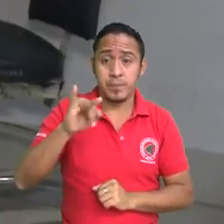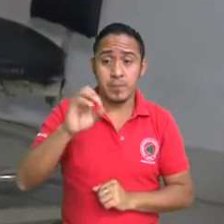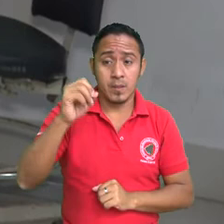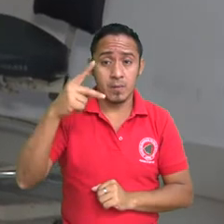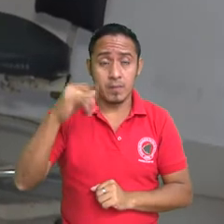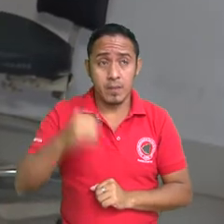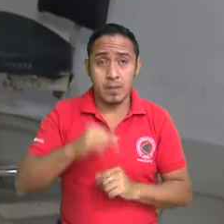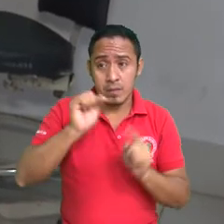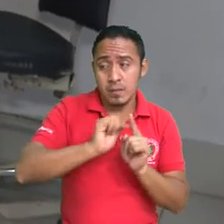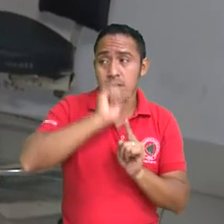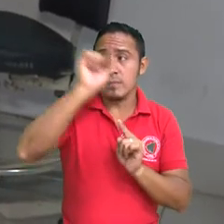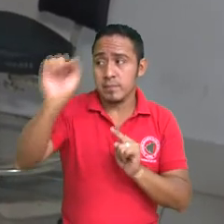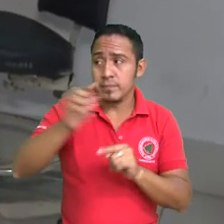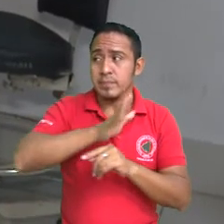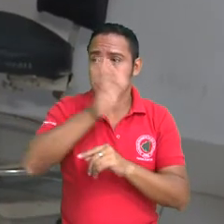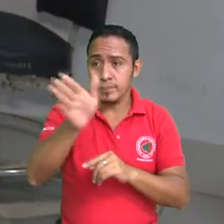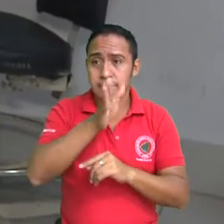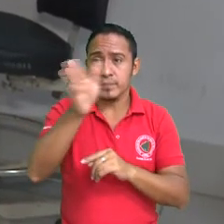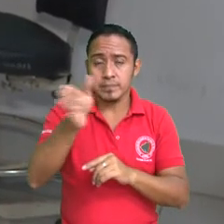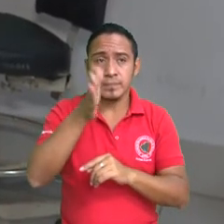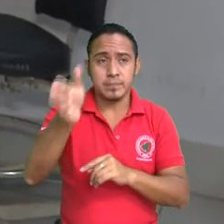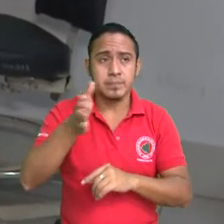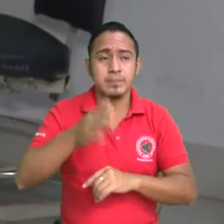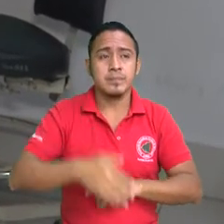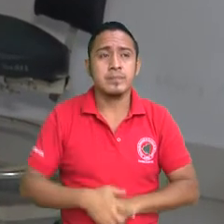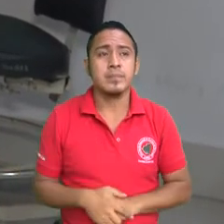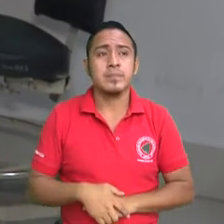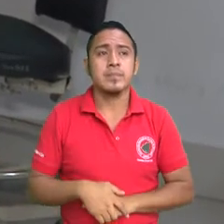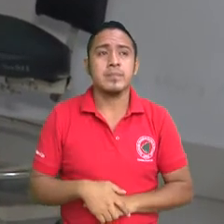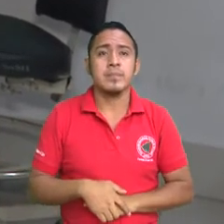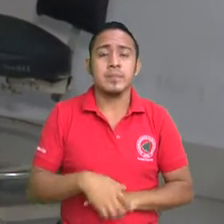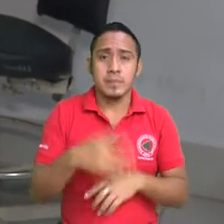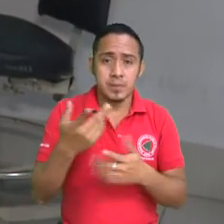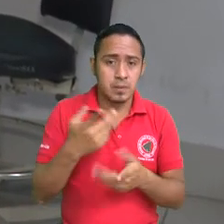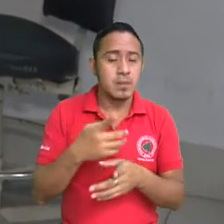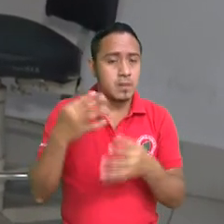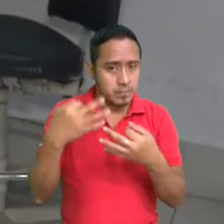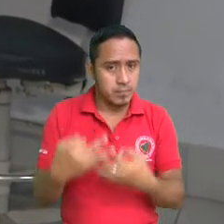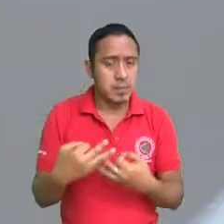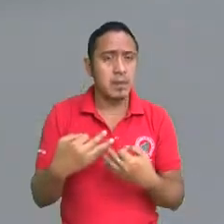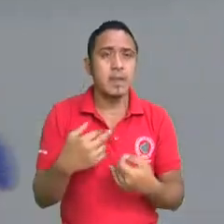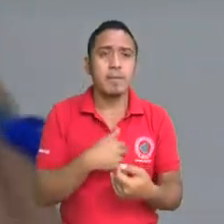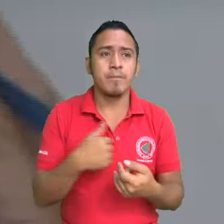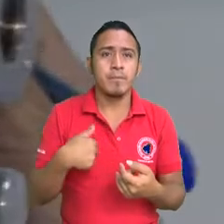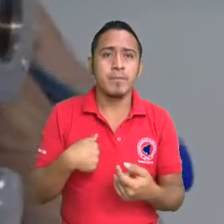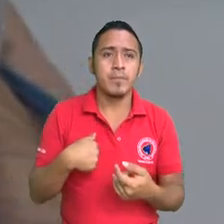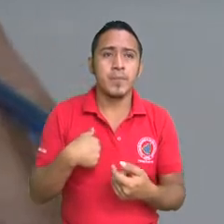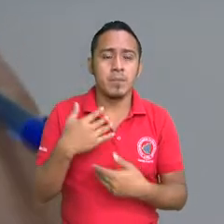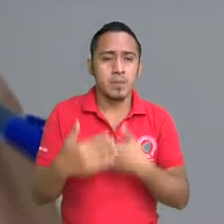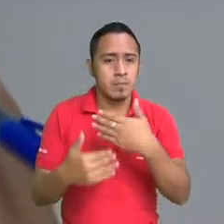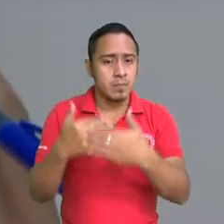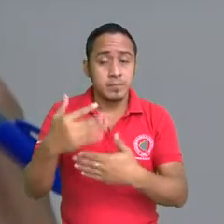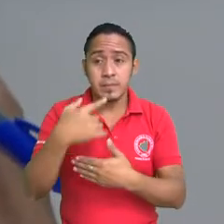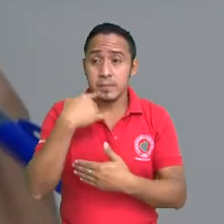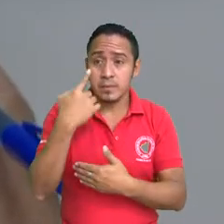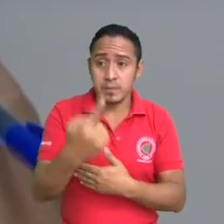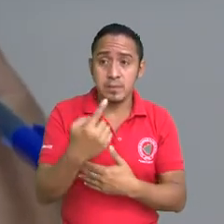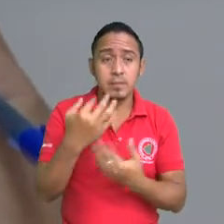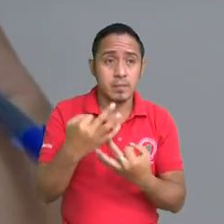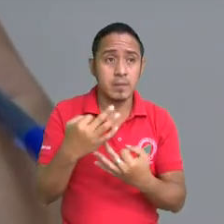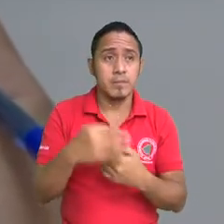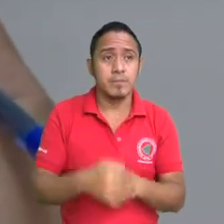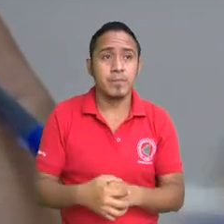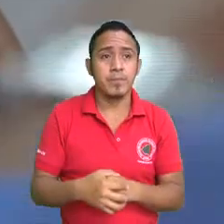esté yendo al oftalmólogo? ¿Cada cuánto es lo recomendable precisamente para valorar ese avance? Usted ya lo dijo que tiene que